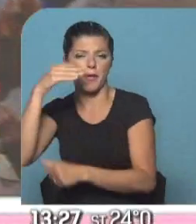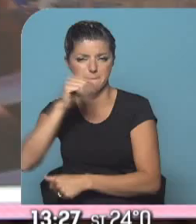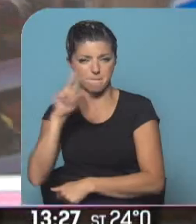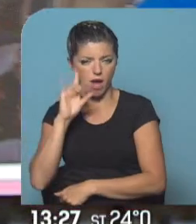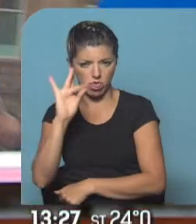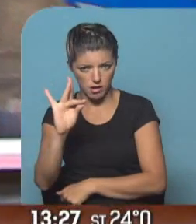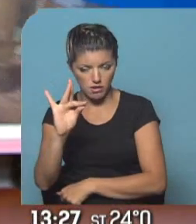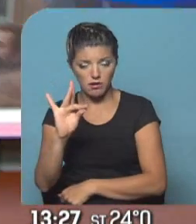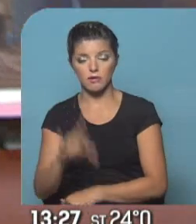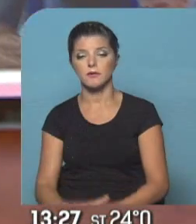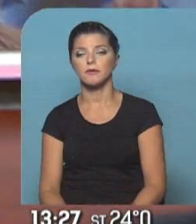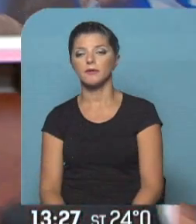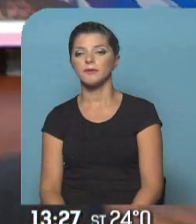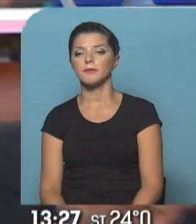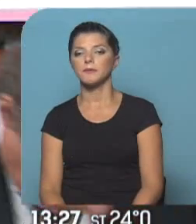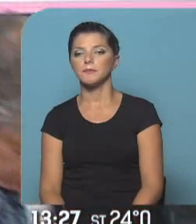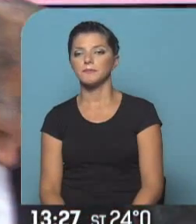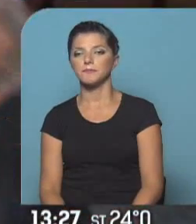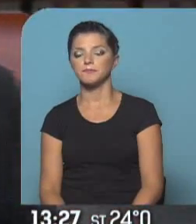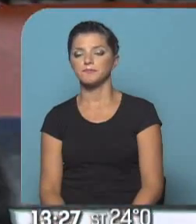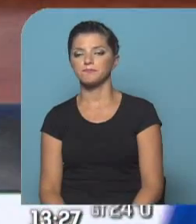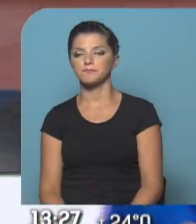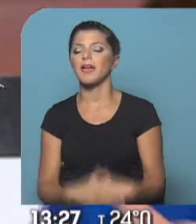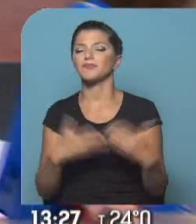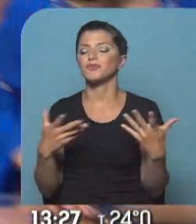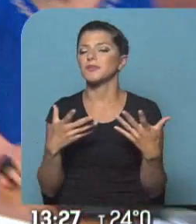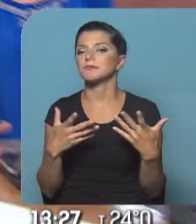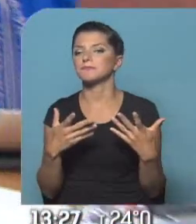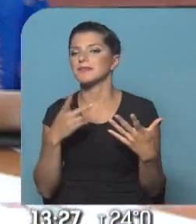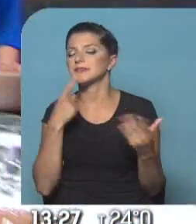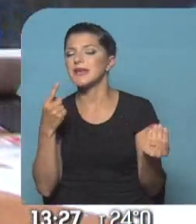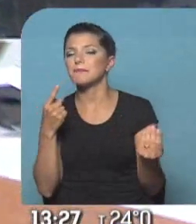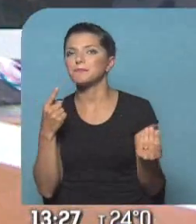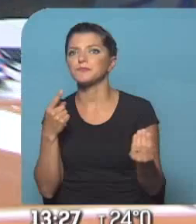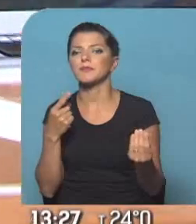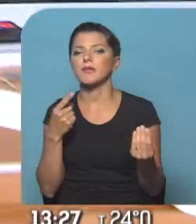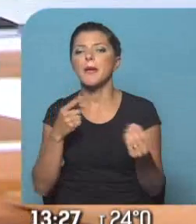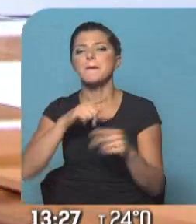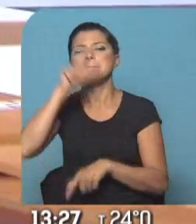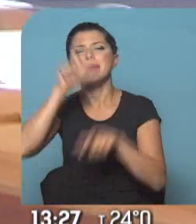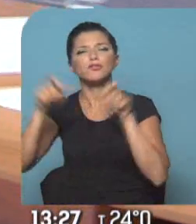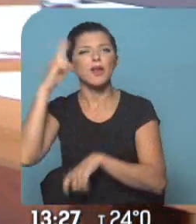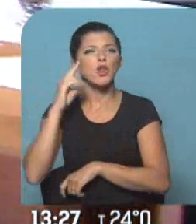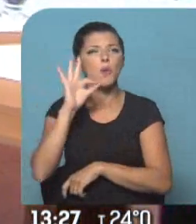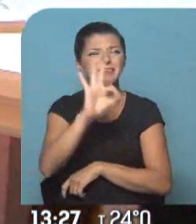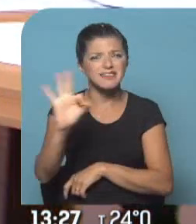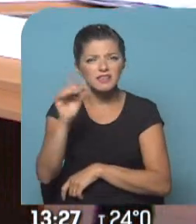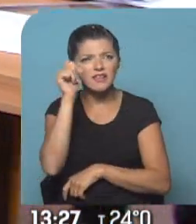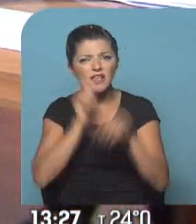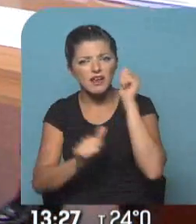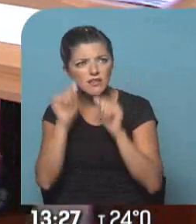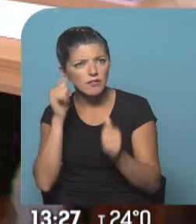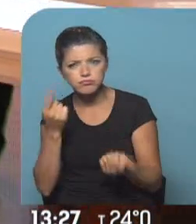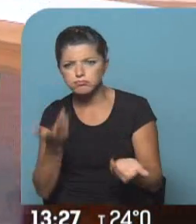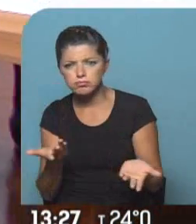la España unida. Decían, ¿dónde están en algún lado los 900 heridos? ¿Dónde quedaron aquellos 900